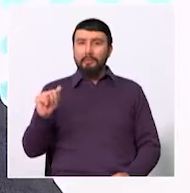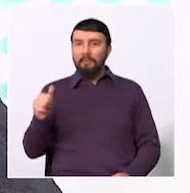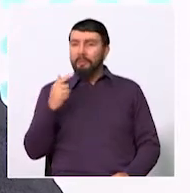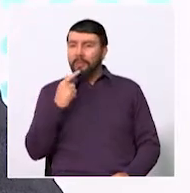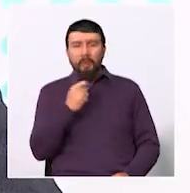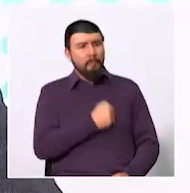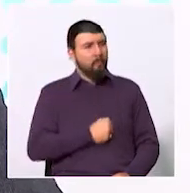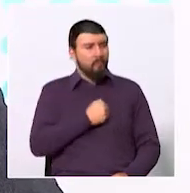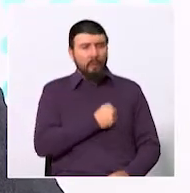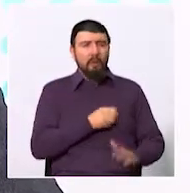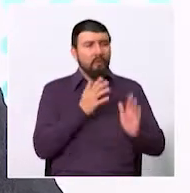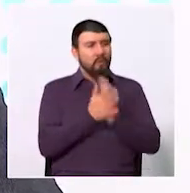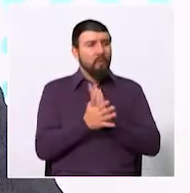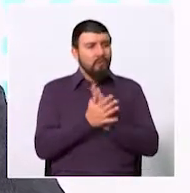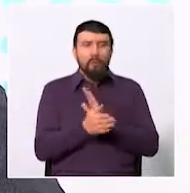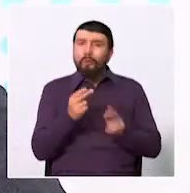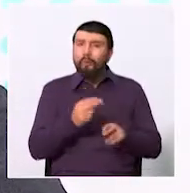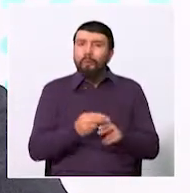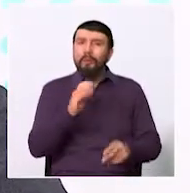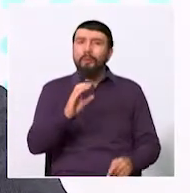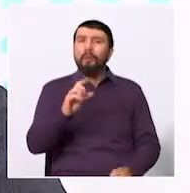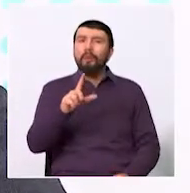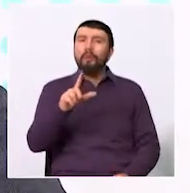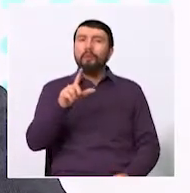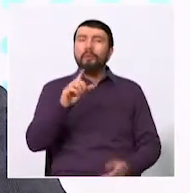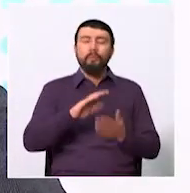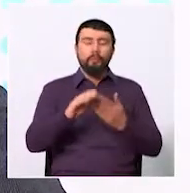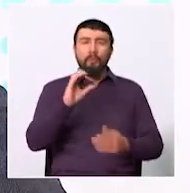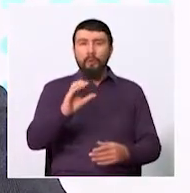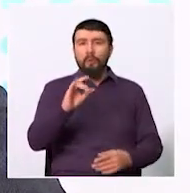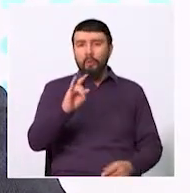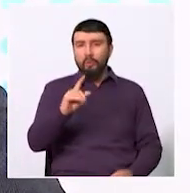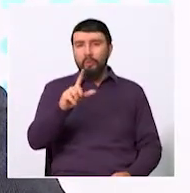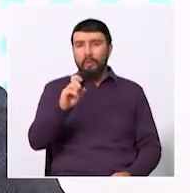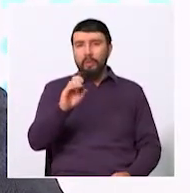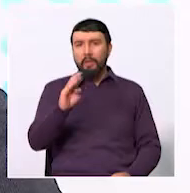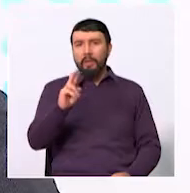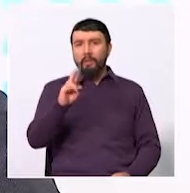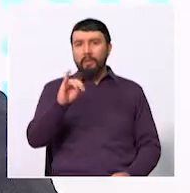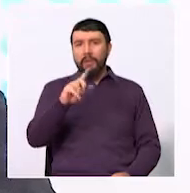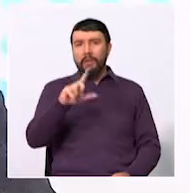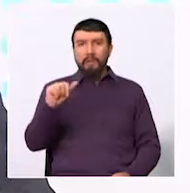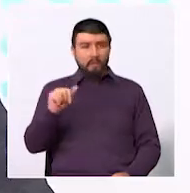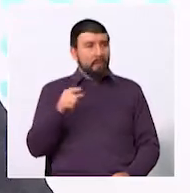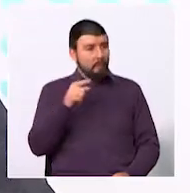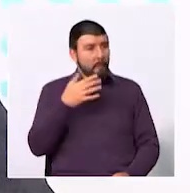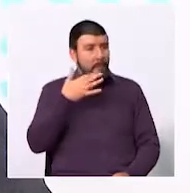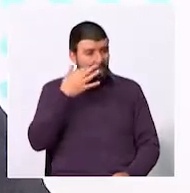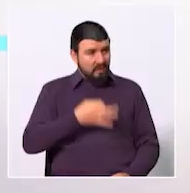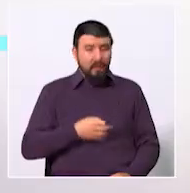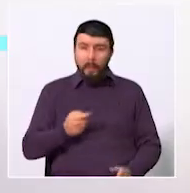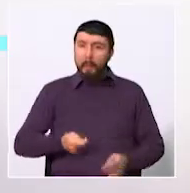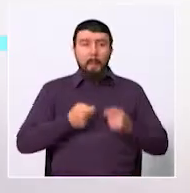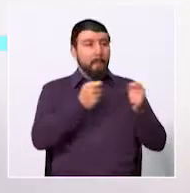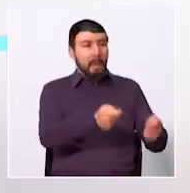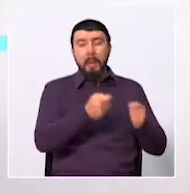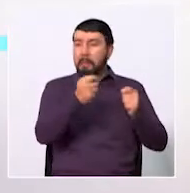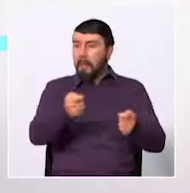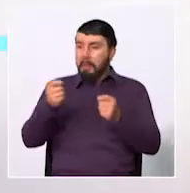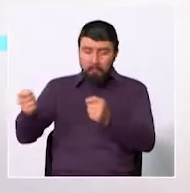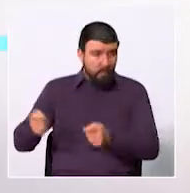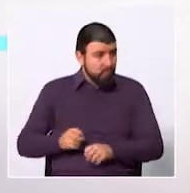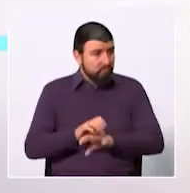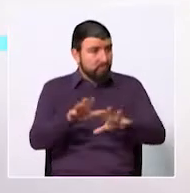la culebrilla obras y cuál es el cuidado es verdad que es contagioso bueno la